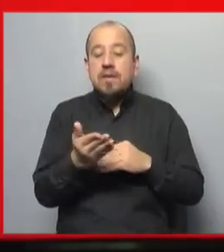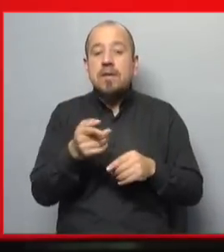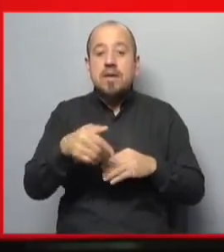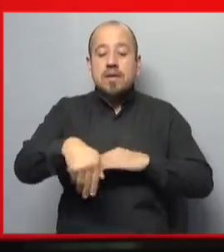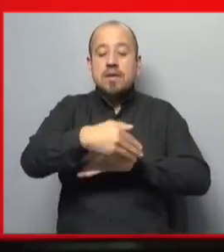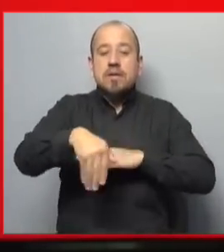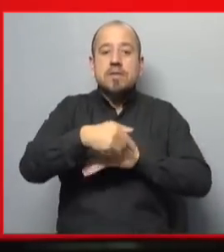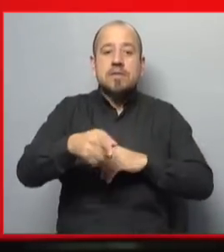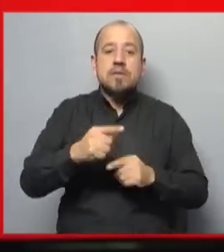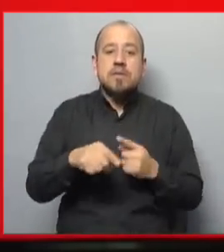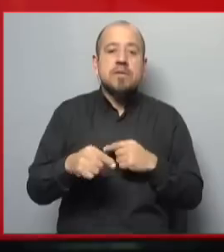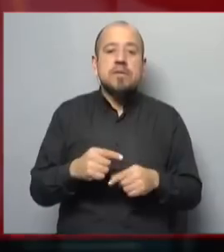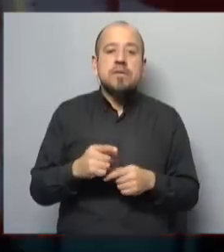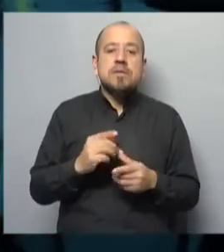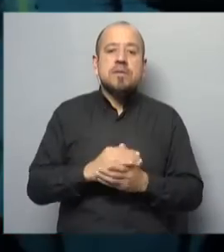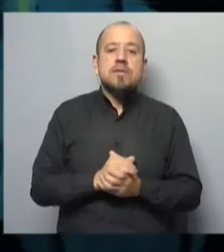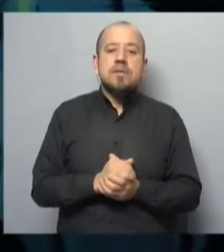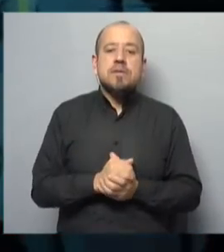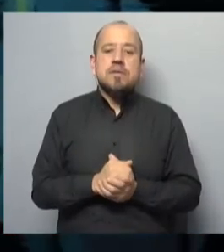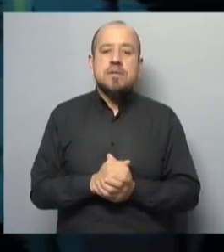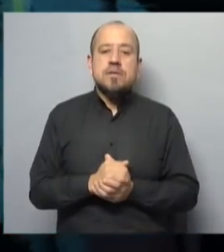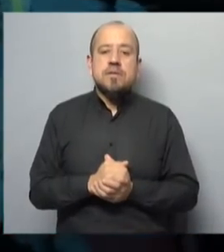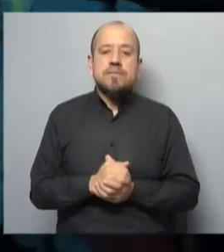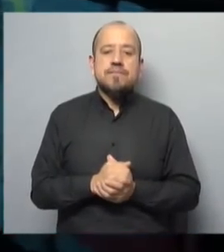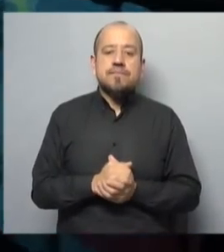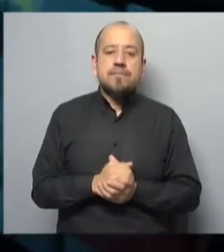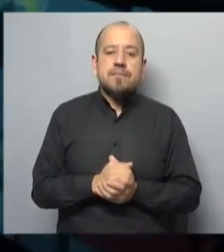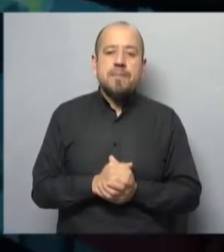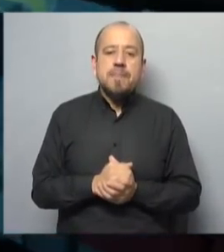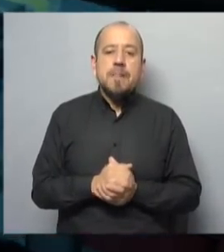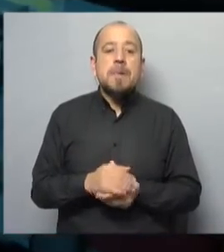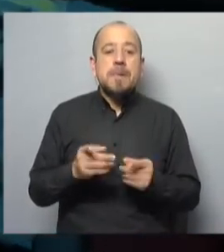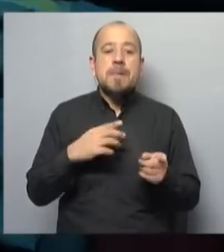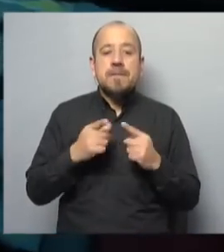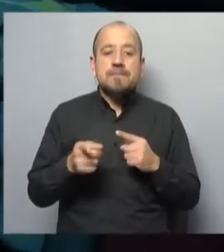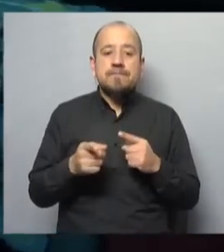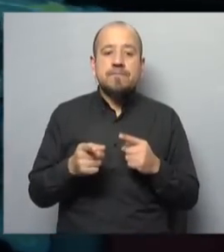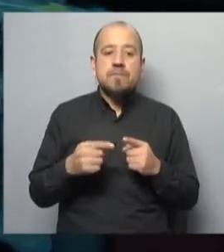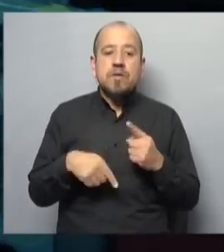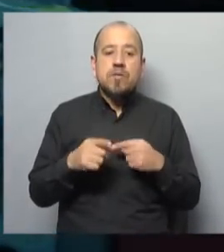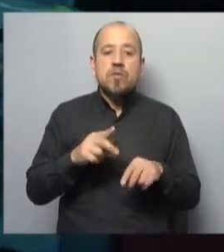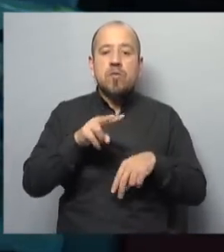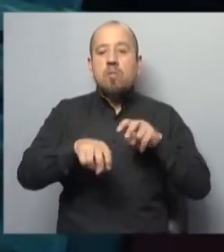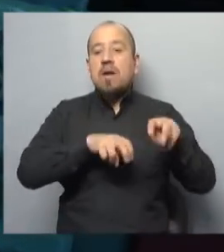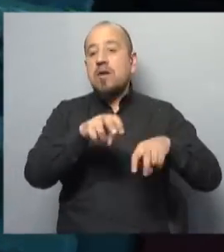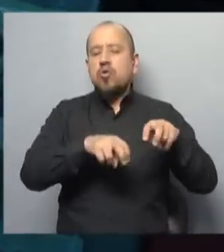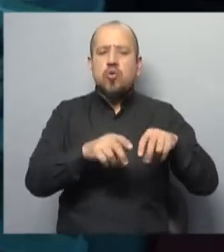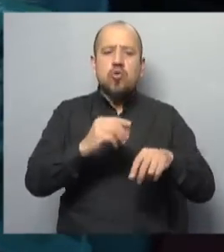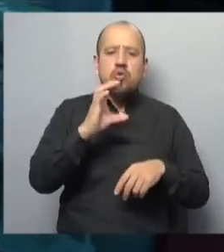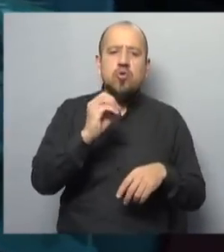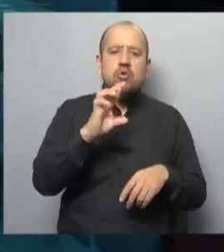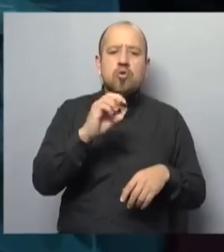mi segundo hogar no sabía que desde ese lugar soy de ahí si todo el parque rodó cordón bien